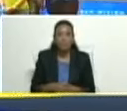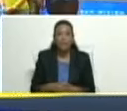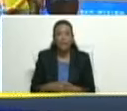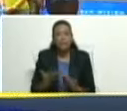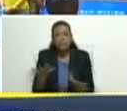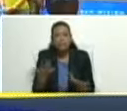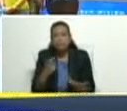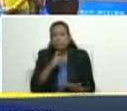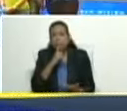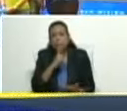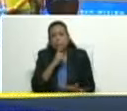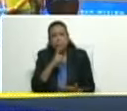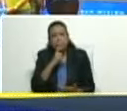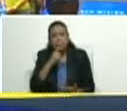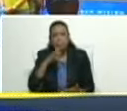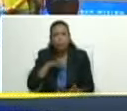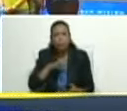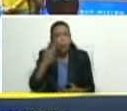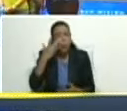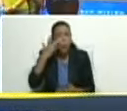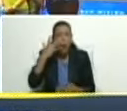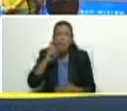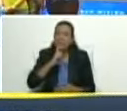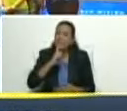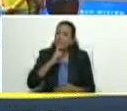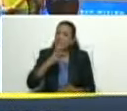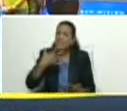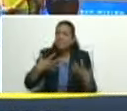herido por las bombas que cayeron,